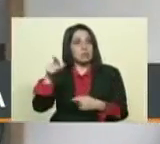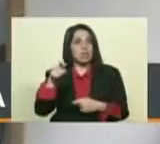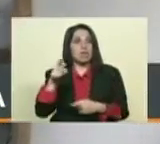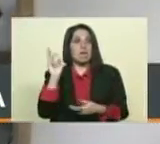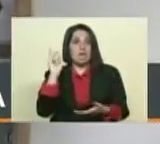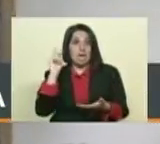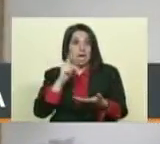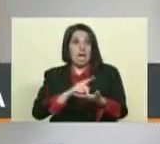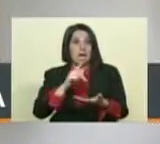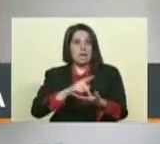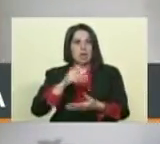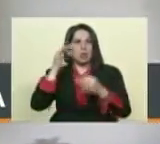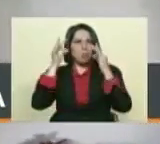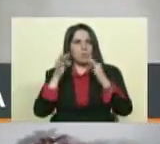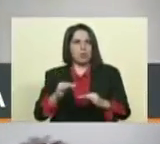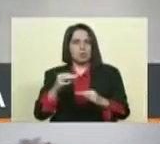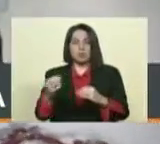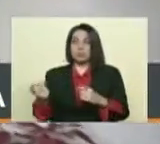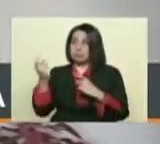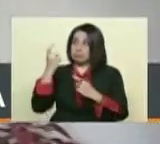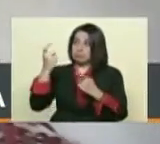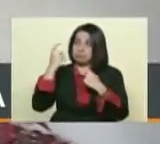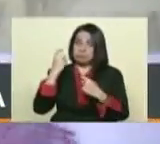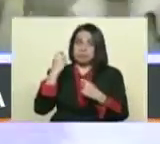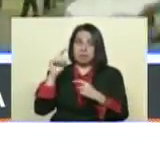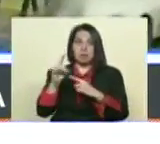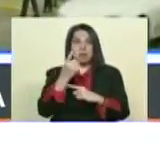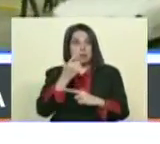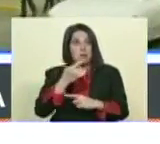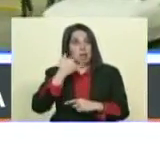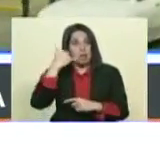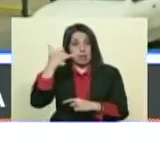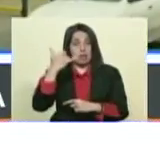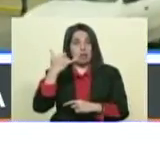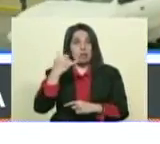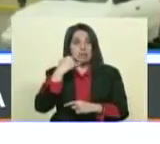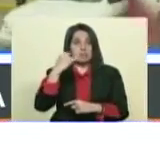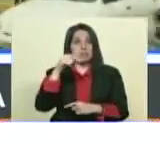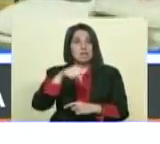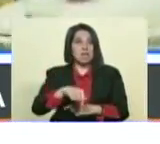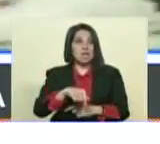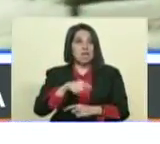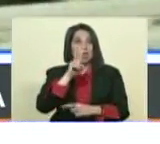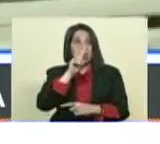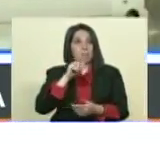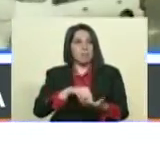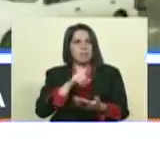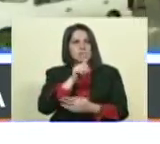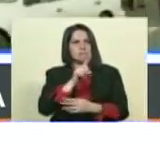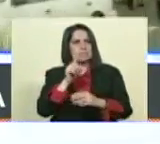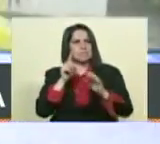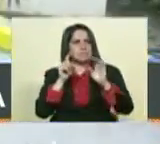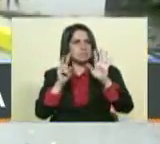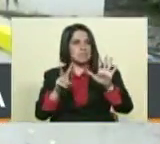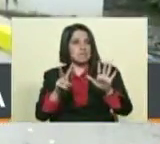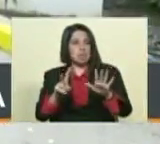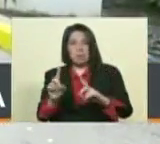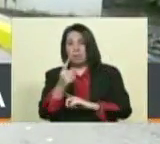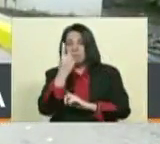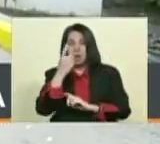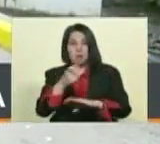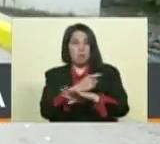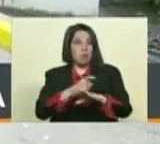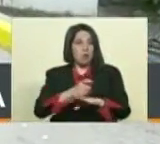estamos entonces cumpliendo su instrucción. Usted en su primera locución del año 2017 nos dijo que la principal prioridad que teníamos como